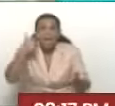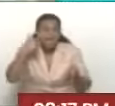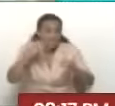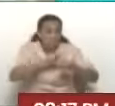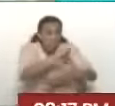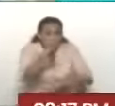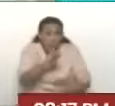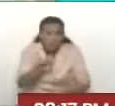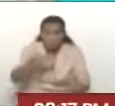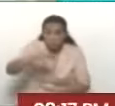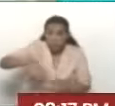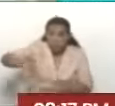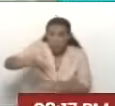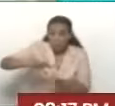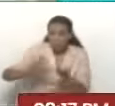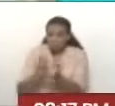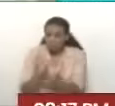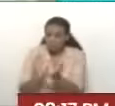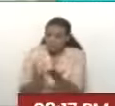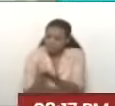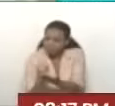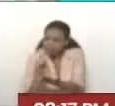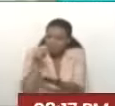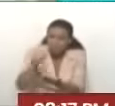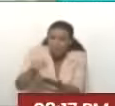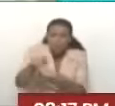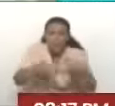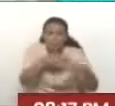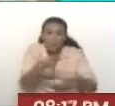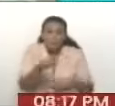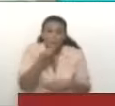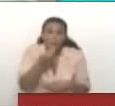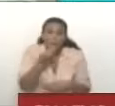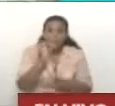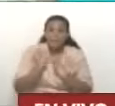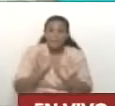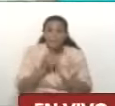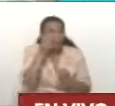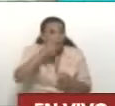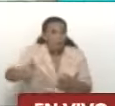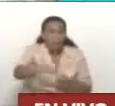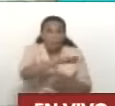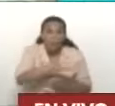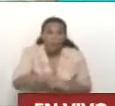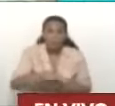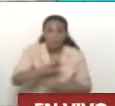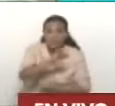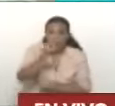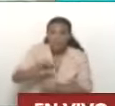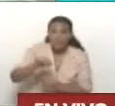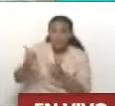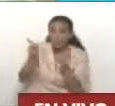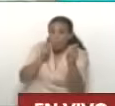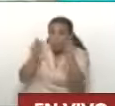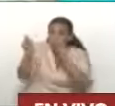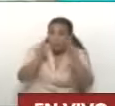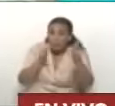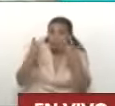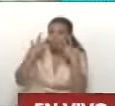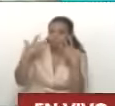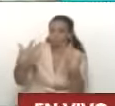zona, la gran zona especial para la producción de alimentos, una gran zona turística, de